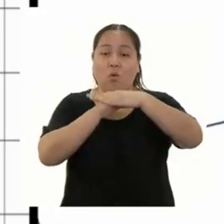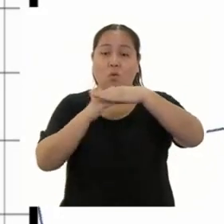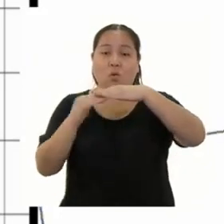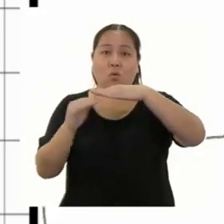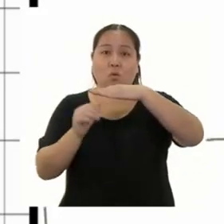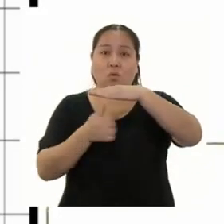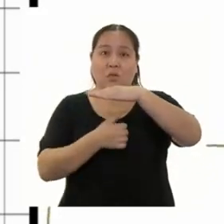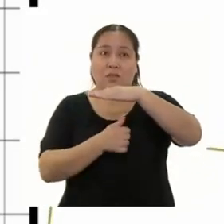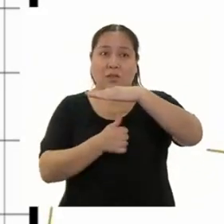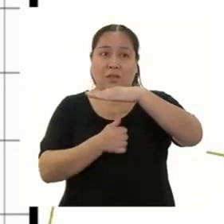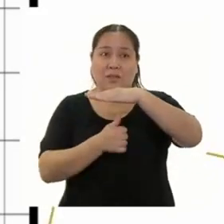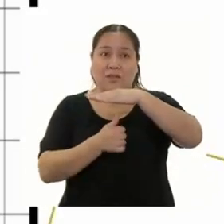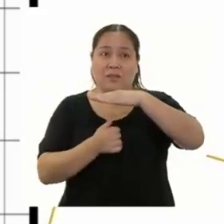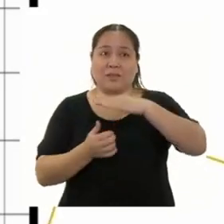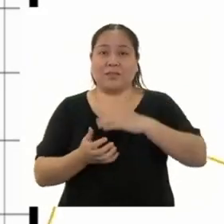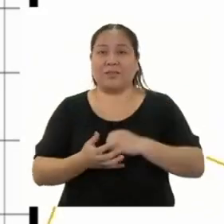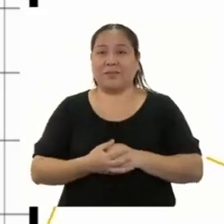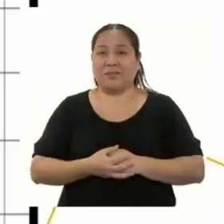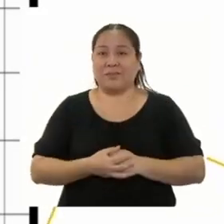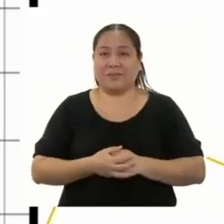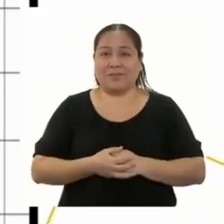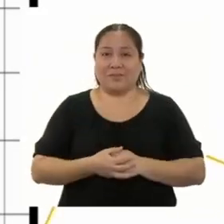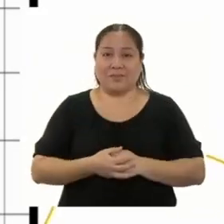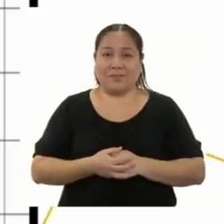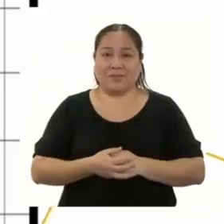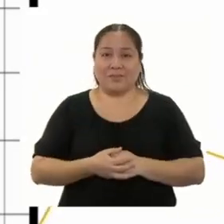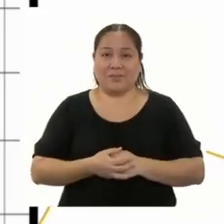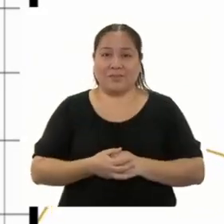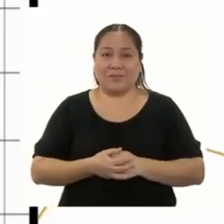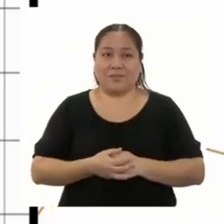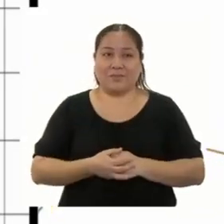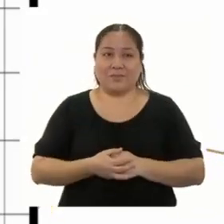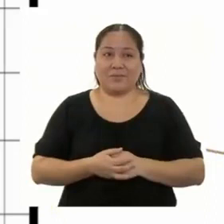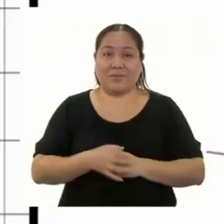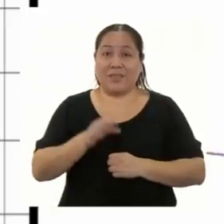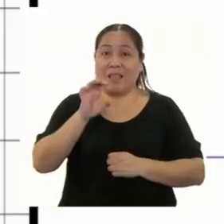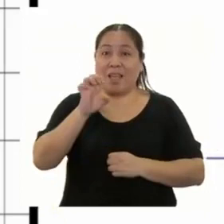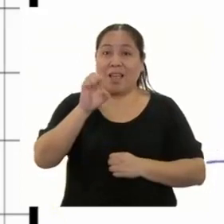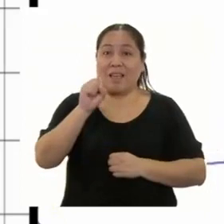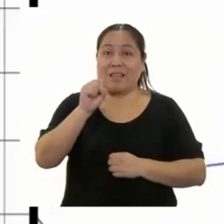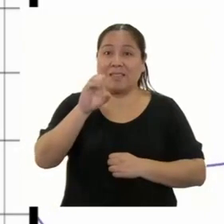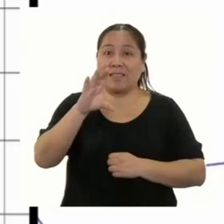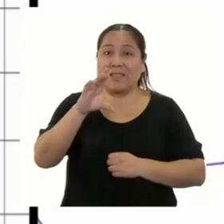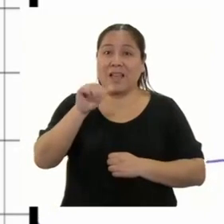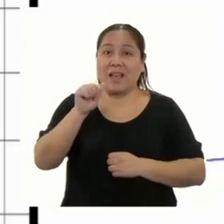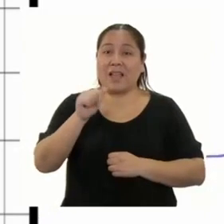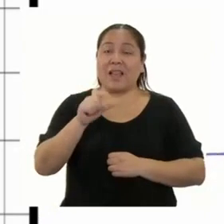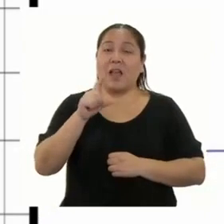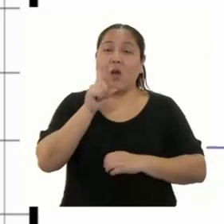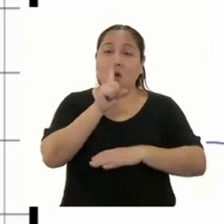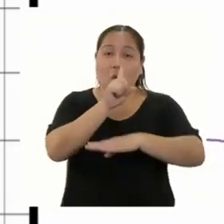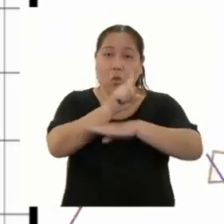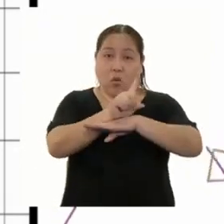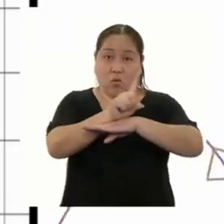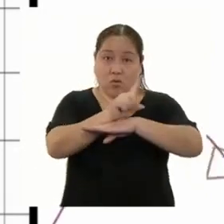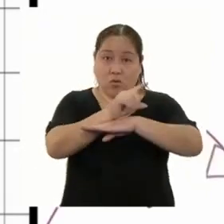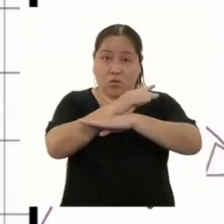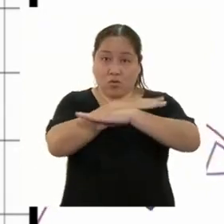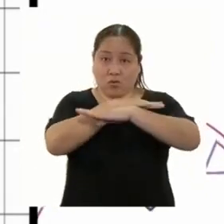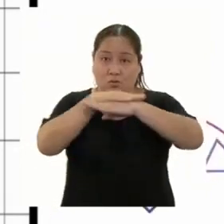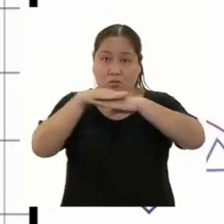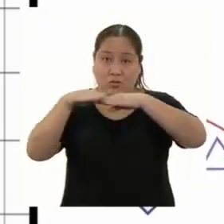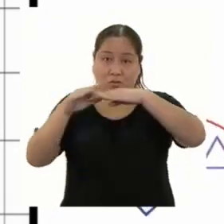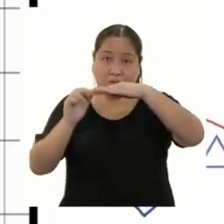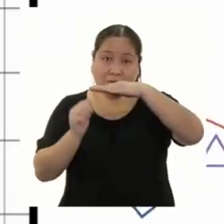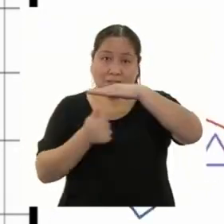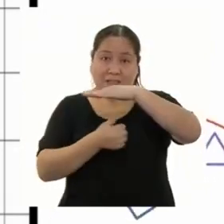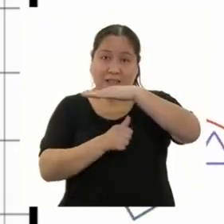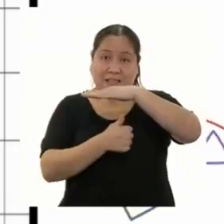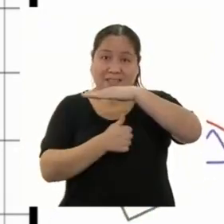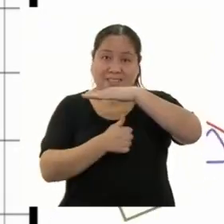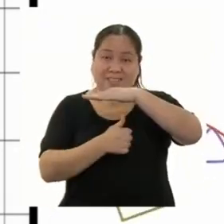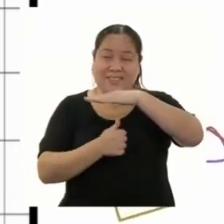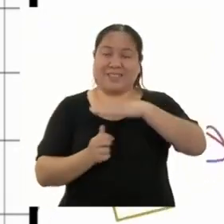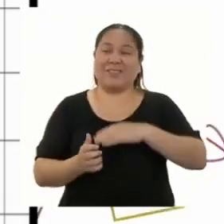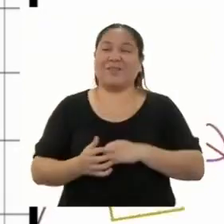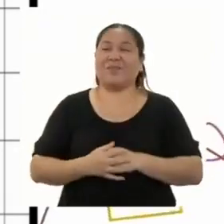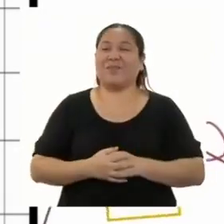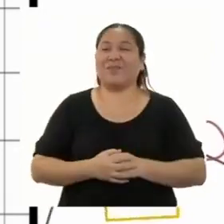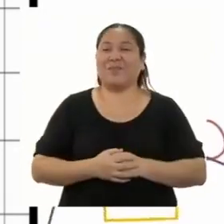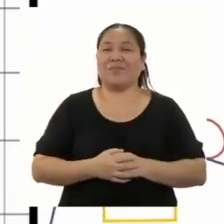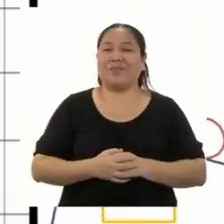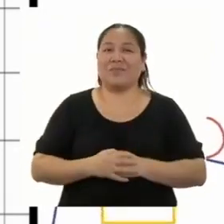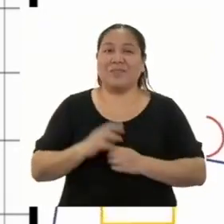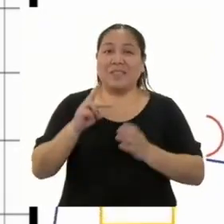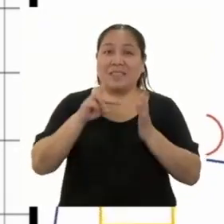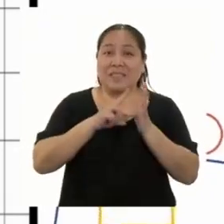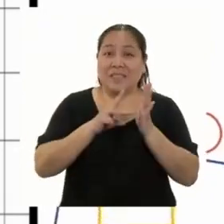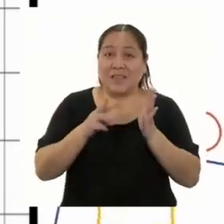quinta de 50 es 10. Así. La escala es igual a 1 entre 10.